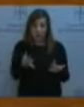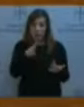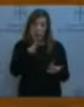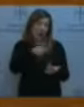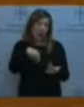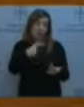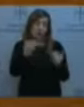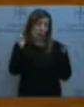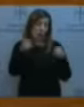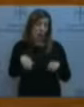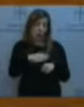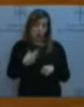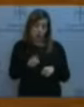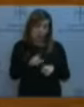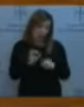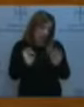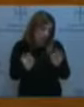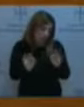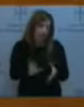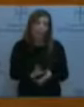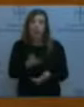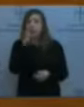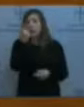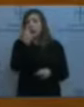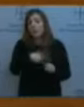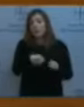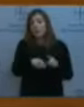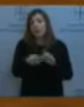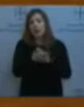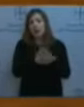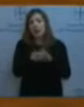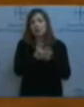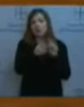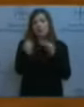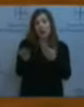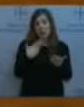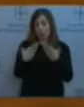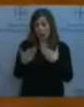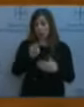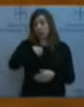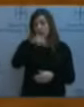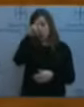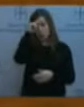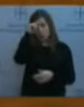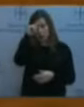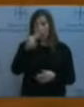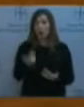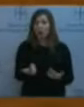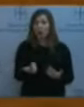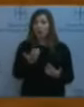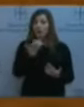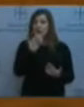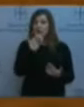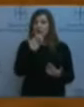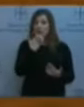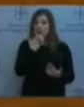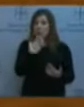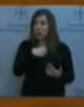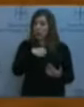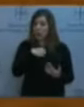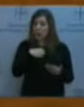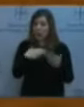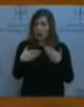acuerdos, porque esa es otra historia, porque un aspecto de la negociación que a nosotros nos preocupa es que si uno se pone a negociar, si dos